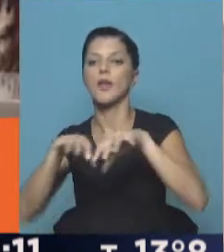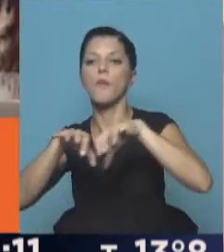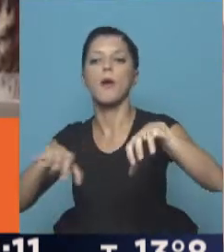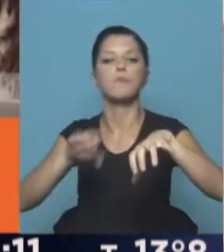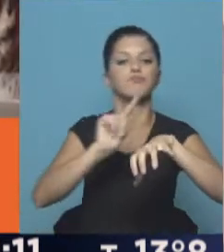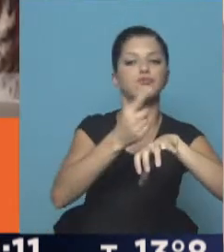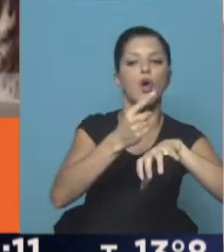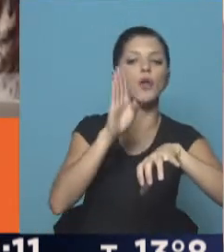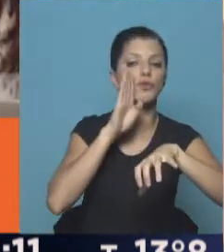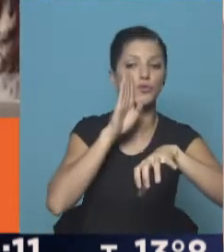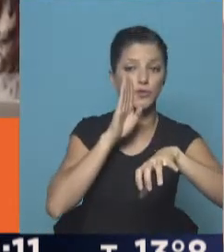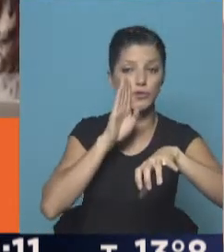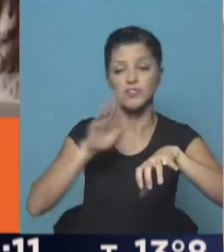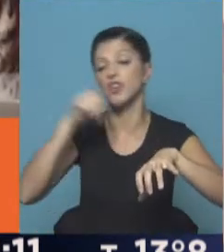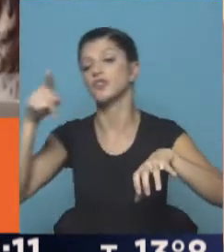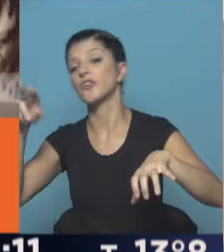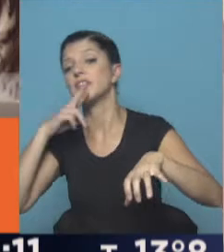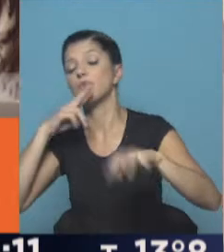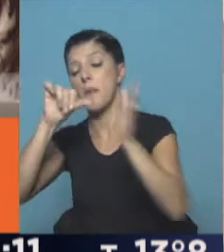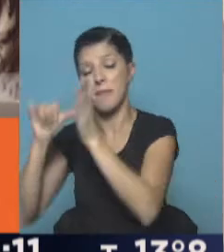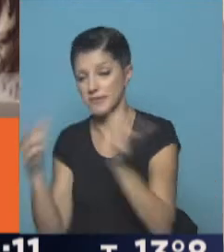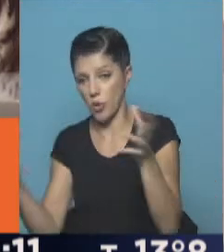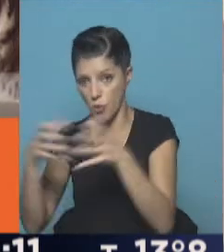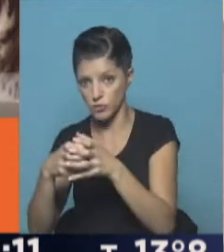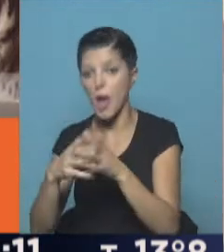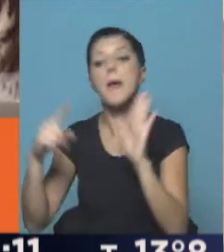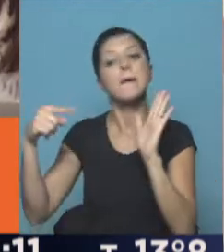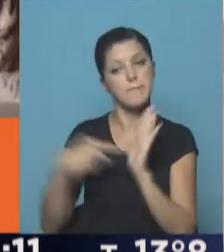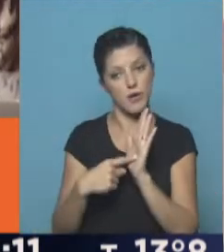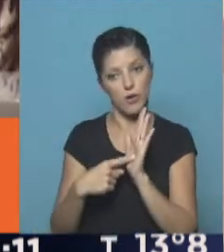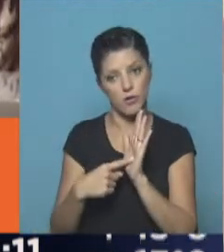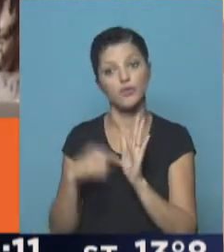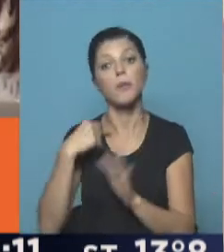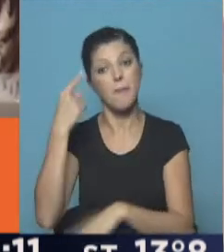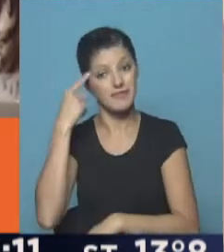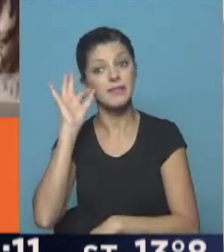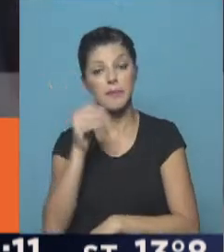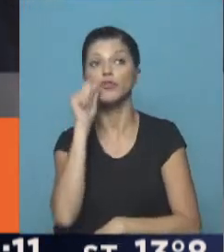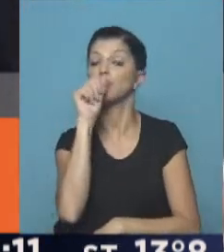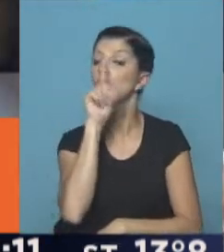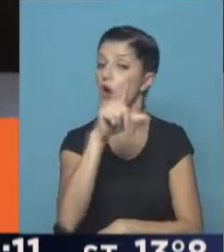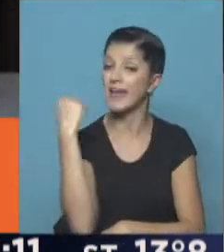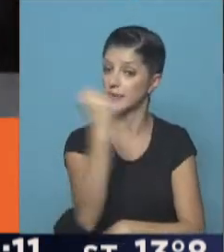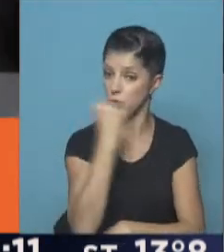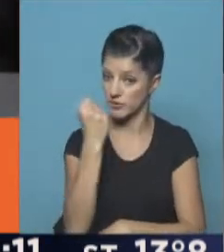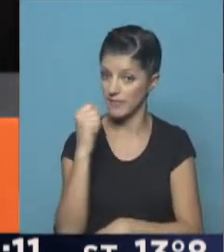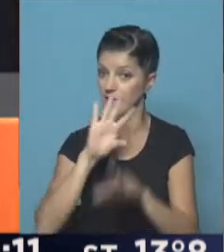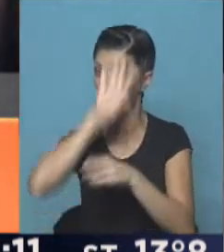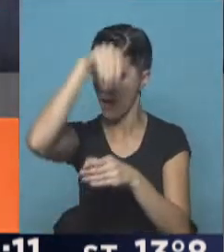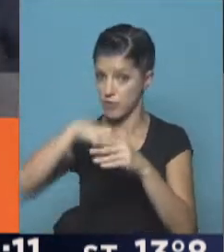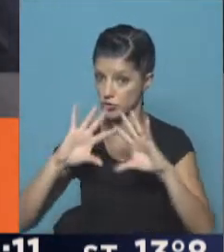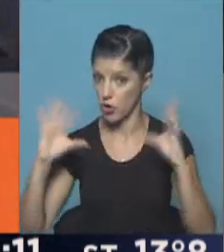Pero el mundo sin Estados Unidos no podemos minimizar el rol que tiene, ¿sí? De alguna forma es cierto, el